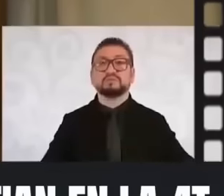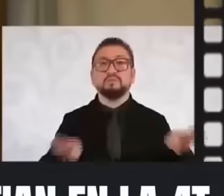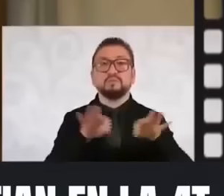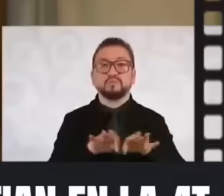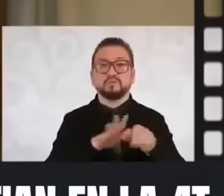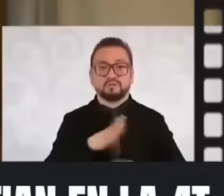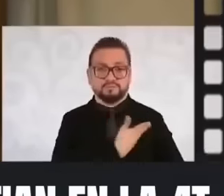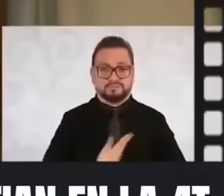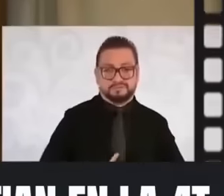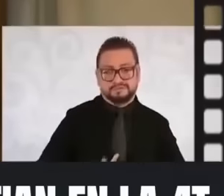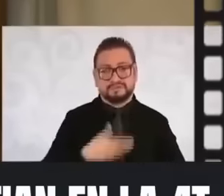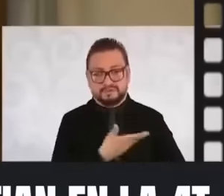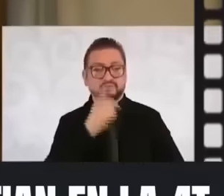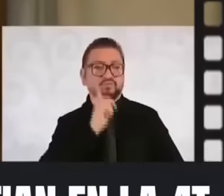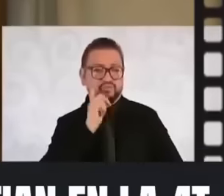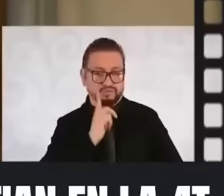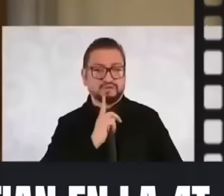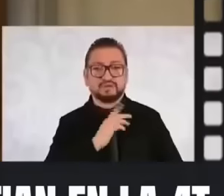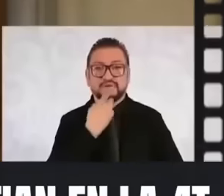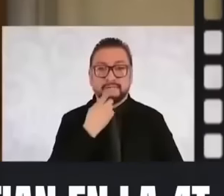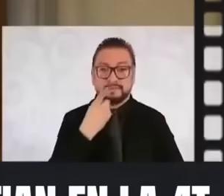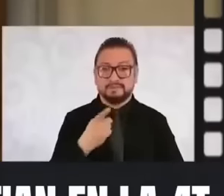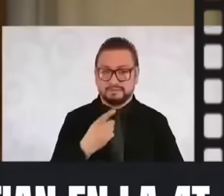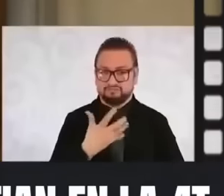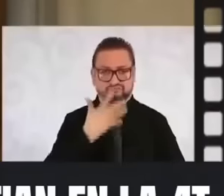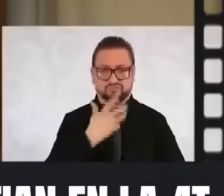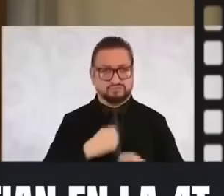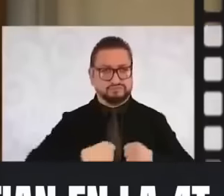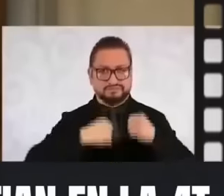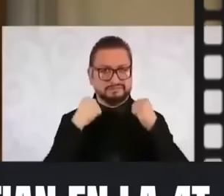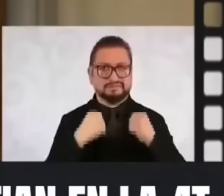mensajes de la presidenta Claudia Sheinbaum: certeza, certidumbre.